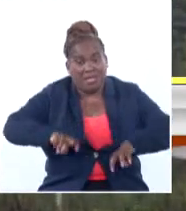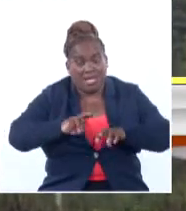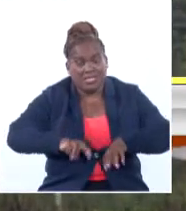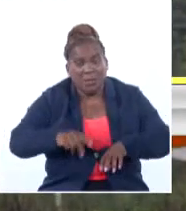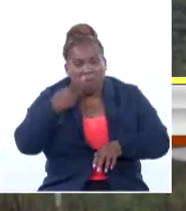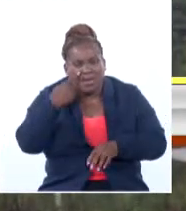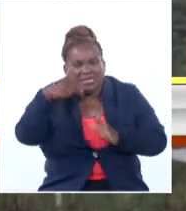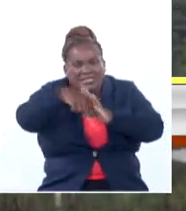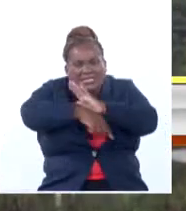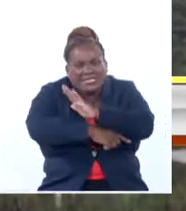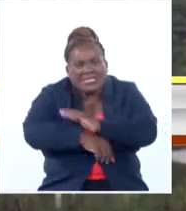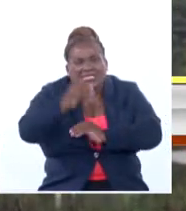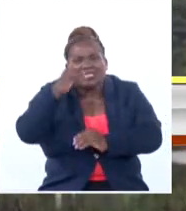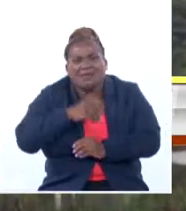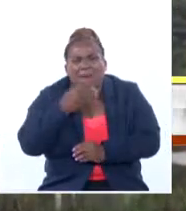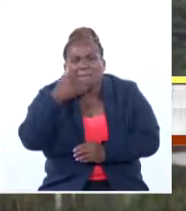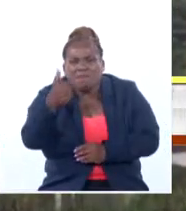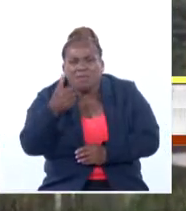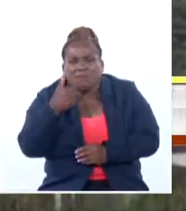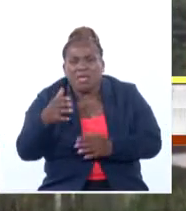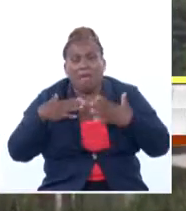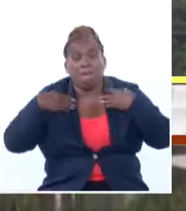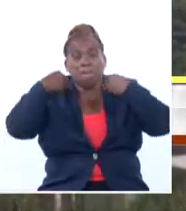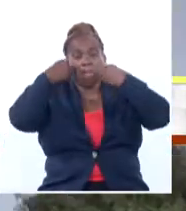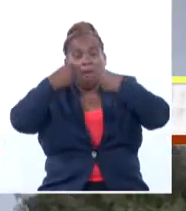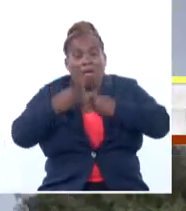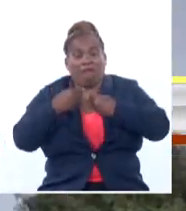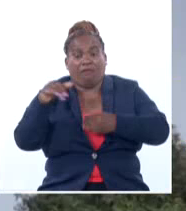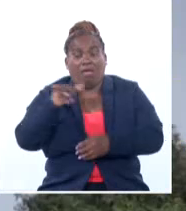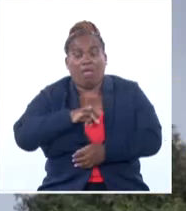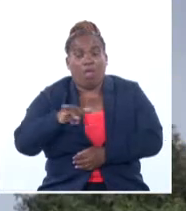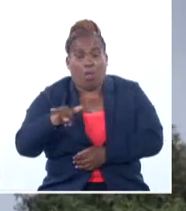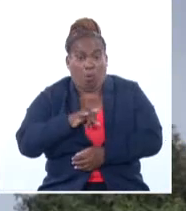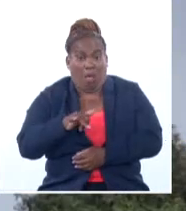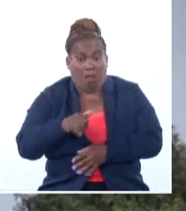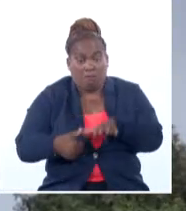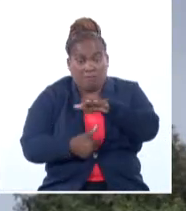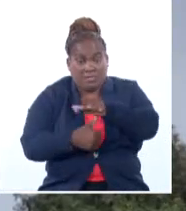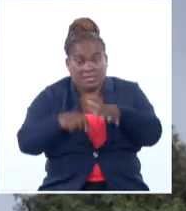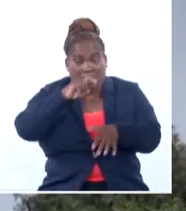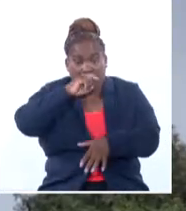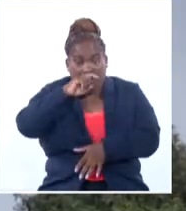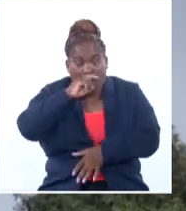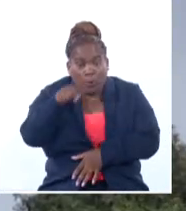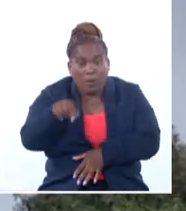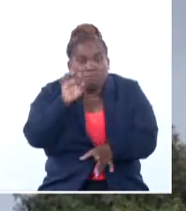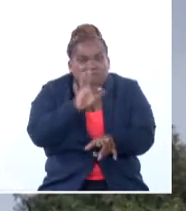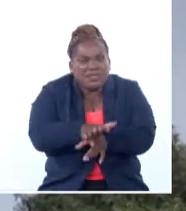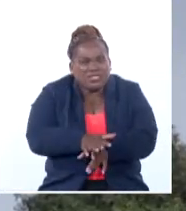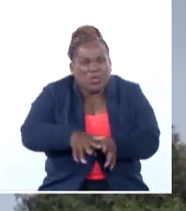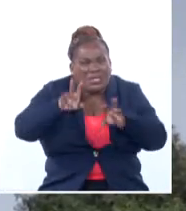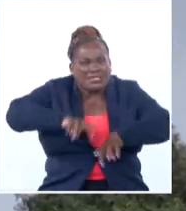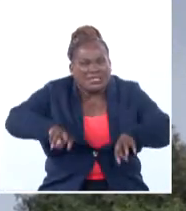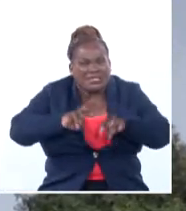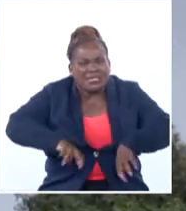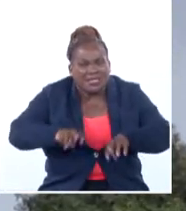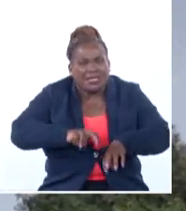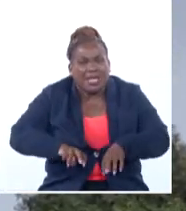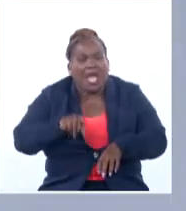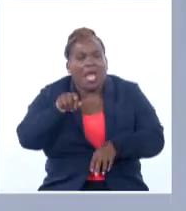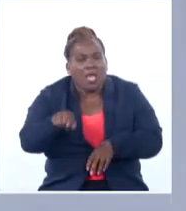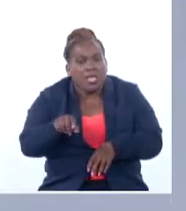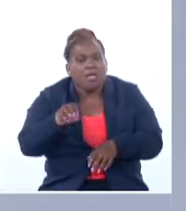las instituciones de las mafias, como le ha denominado el presidente Maduro, comenzó en octubre pasado. Han caído